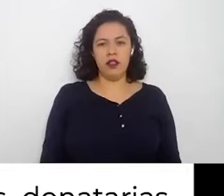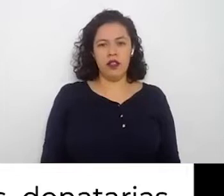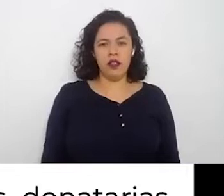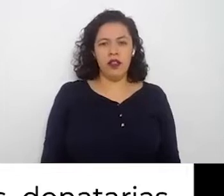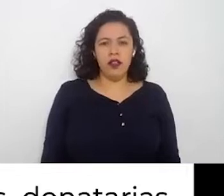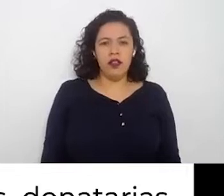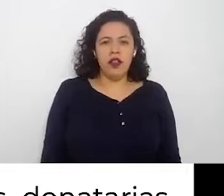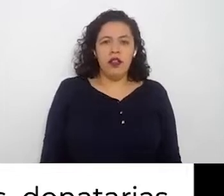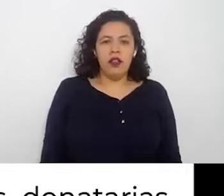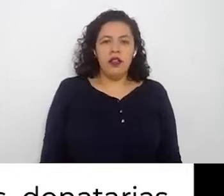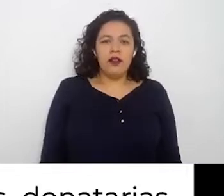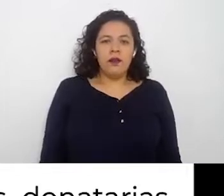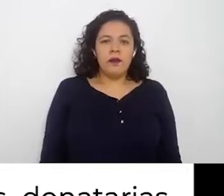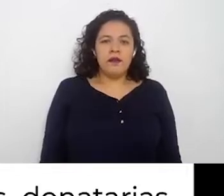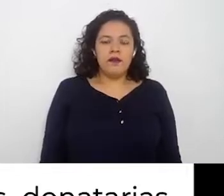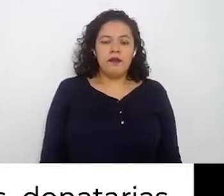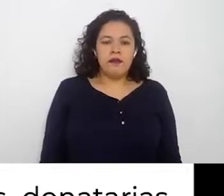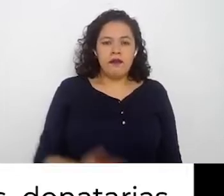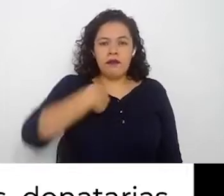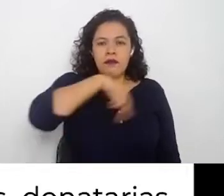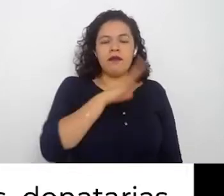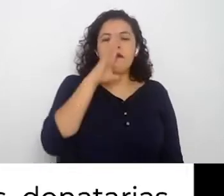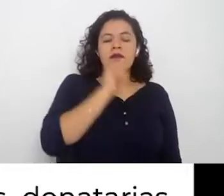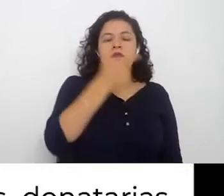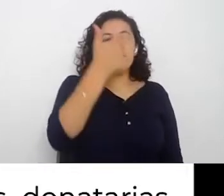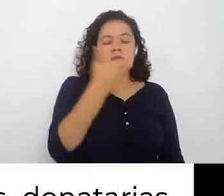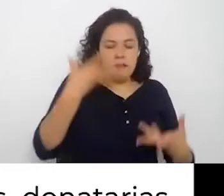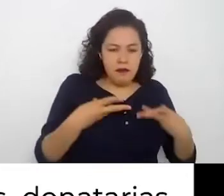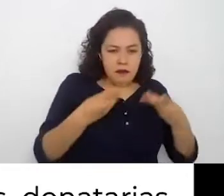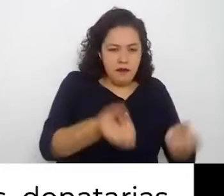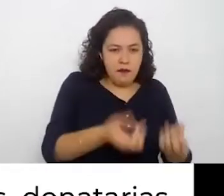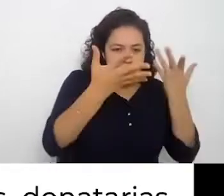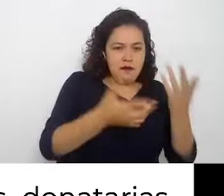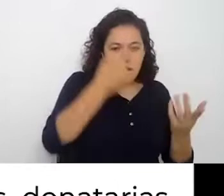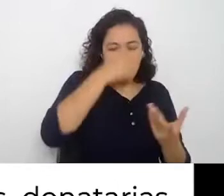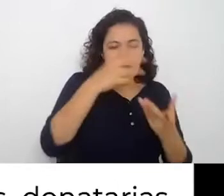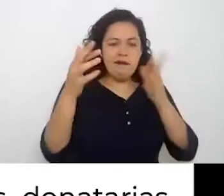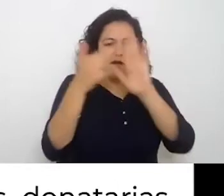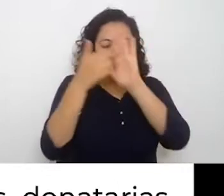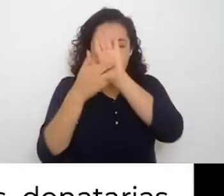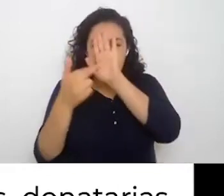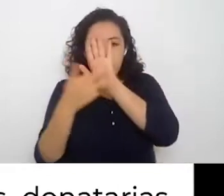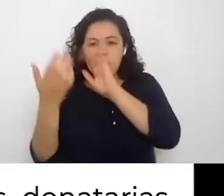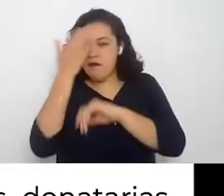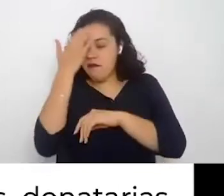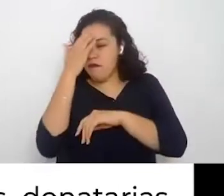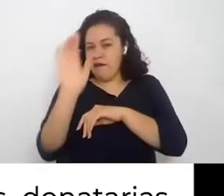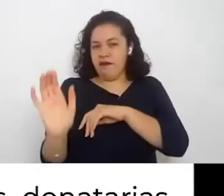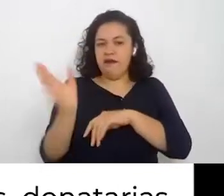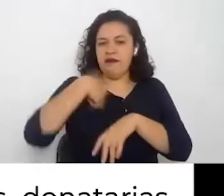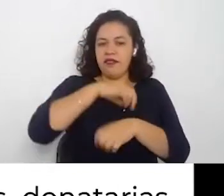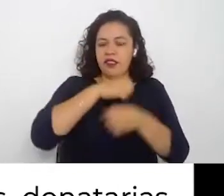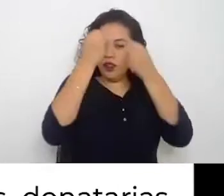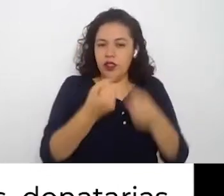No es posible crear un presupuesto sin conocer todas estas regulaciones y asegurarlas que las estamos